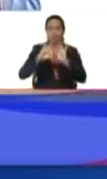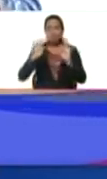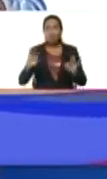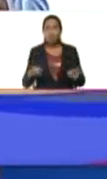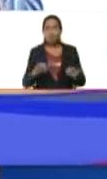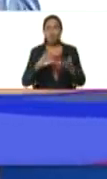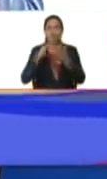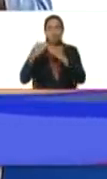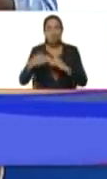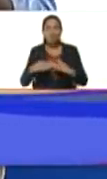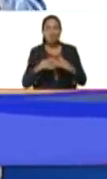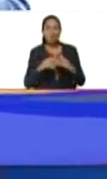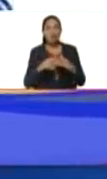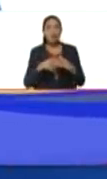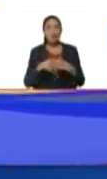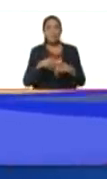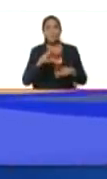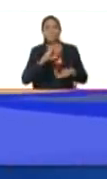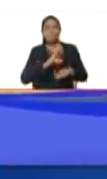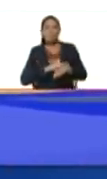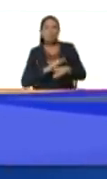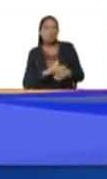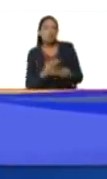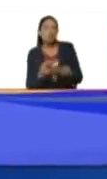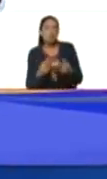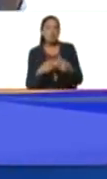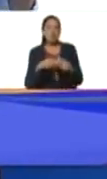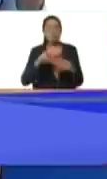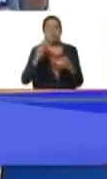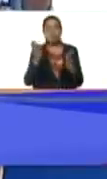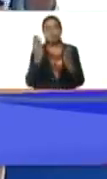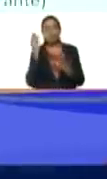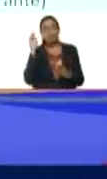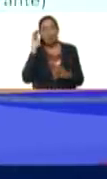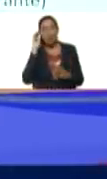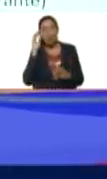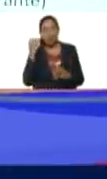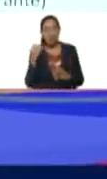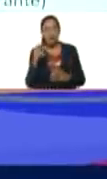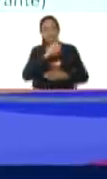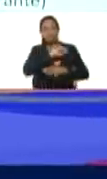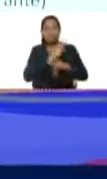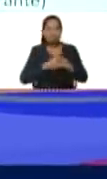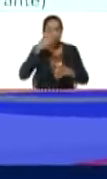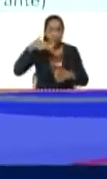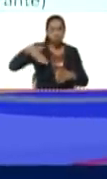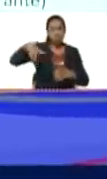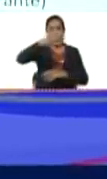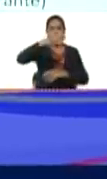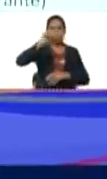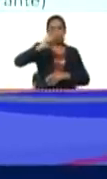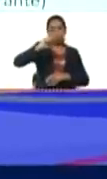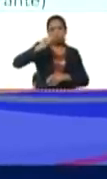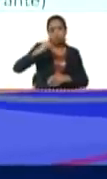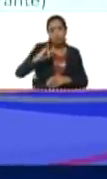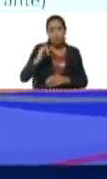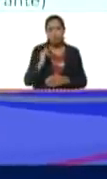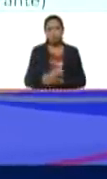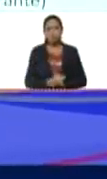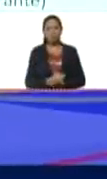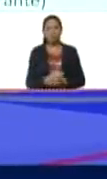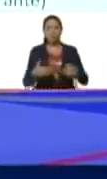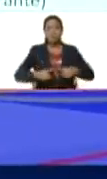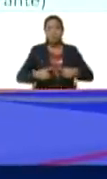policía, miliciano y, por supuesto, en todas las comunidades tenemos poder popular. Es un esfuerzo por articularnos.